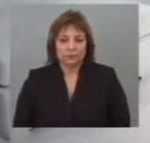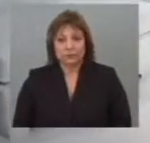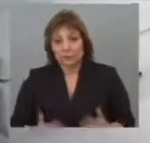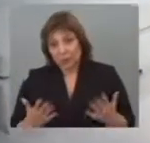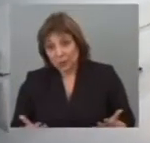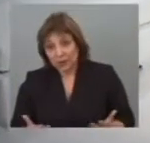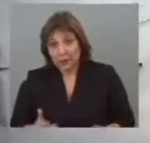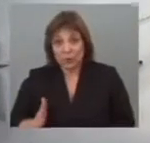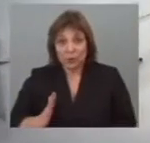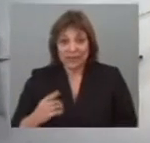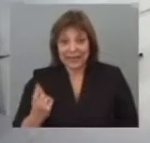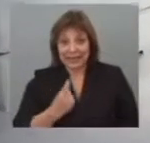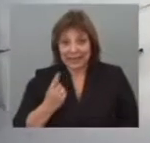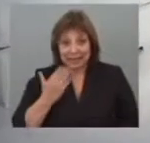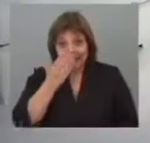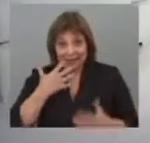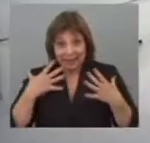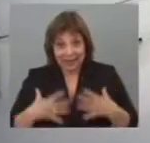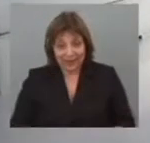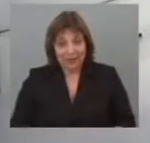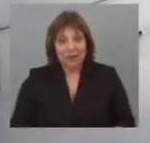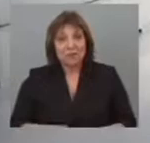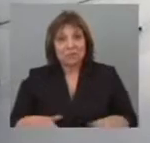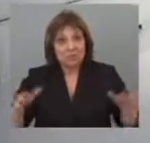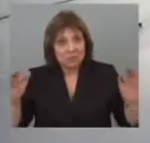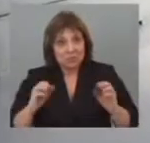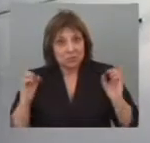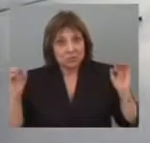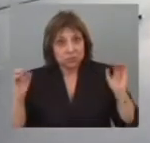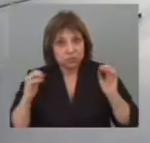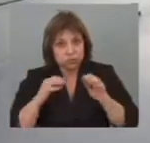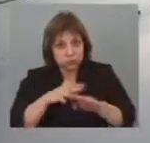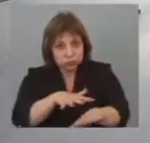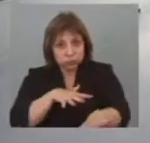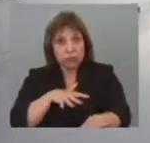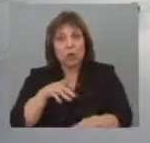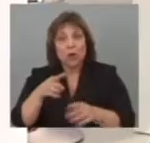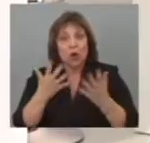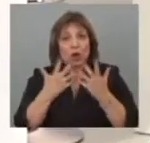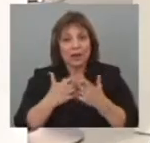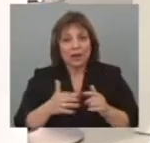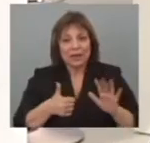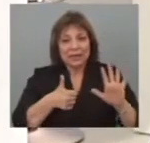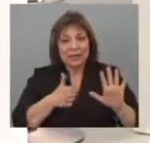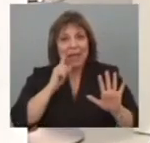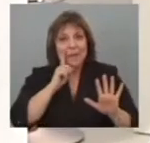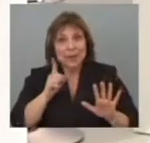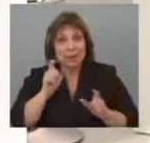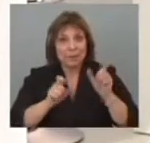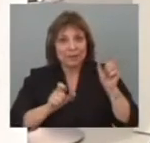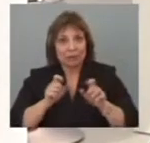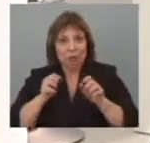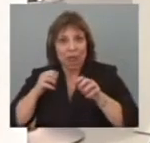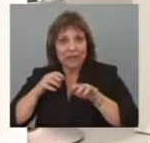Las mujeres de negro lograron convocar a esa marcha, según la organización, unas 6.000 personas. ¿No